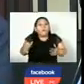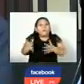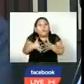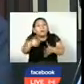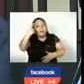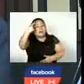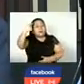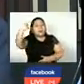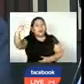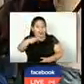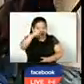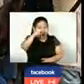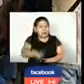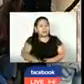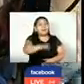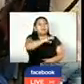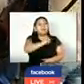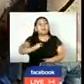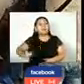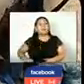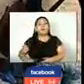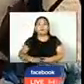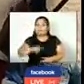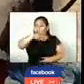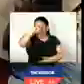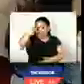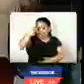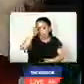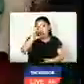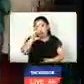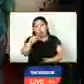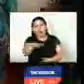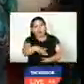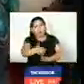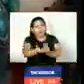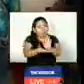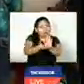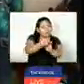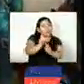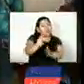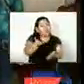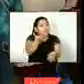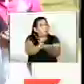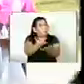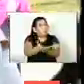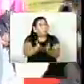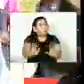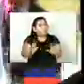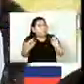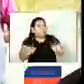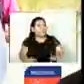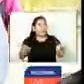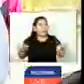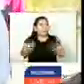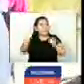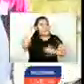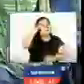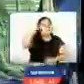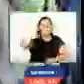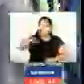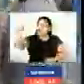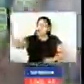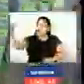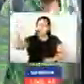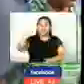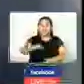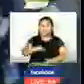está en El Salvador. La empleabilidad y desarrollo local es una de las apuestas que se está trabajando para las personas que puedan ser retornadas.